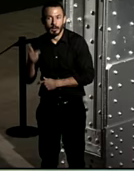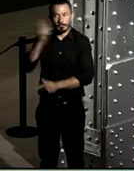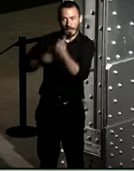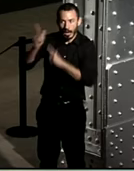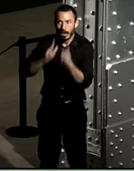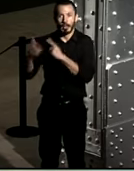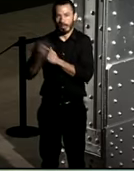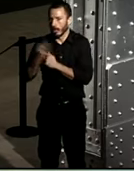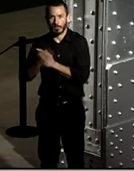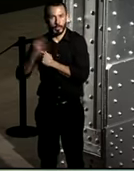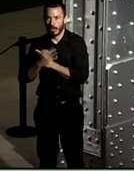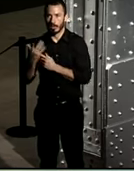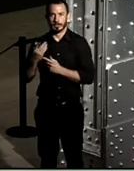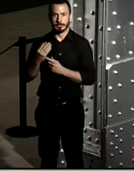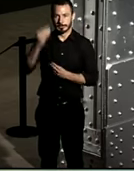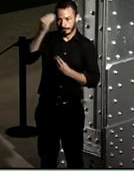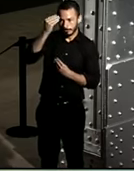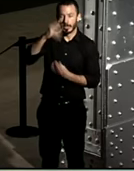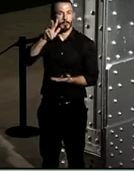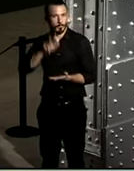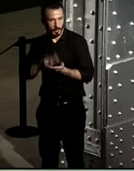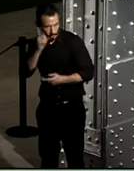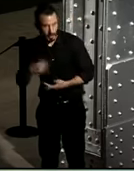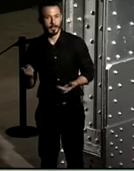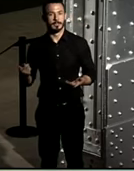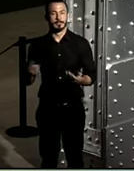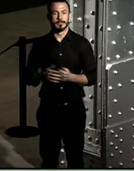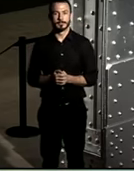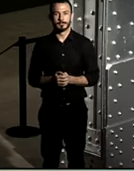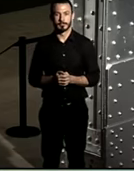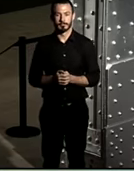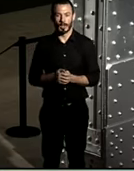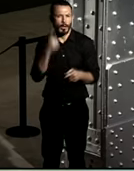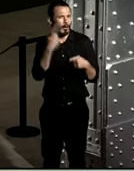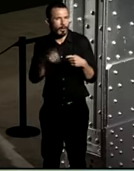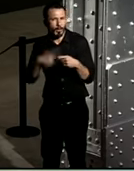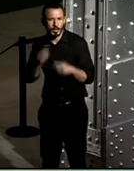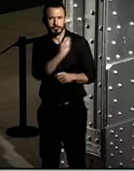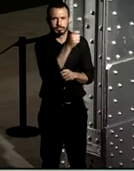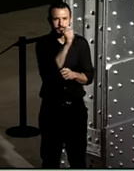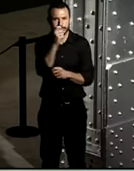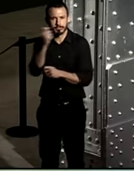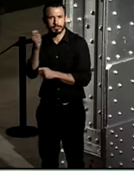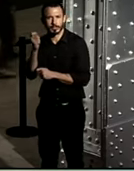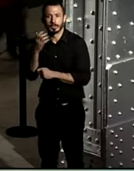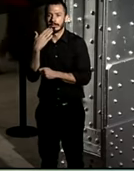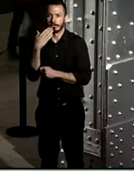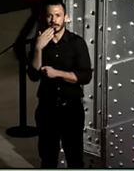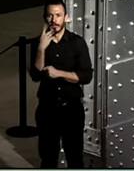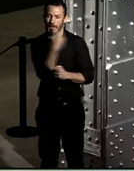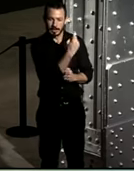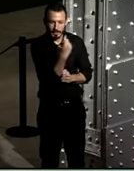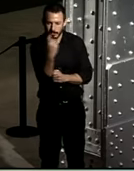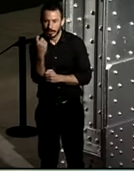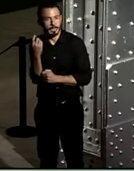viajado, tengo que haber hecho tengo todo. Que poder asumir una hipoteca. Todo lo que tengo que ir rellenando en las casillas y luego ya...